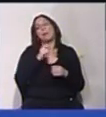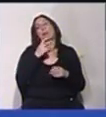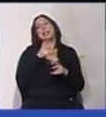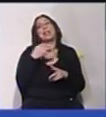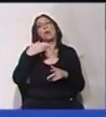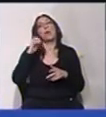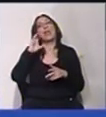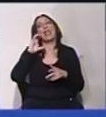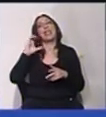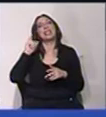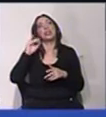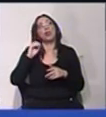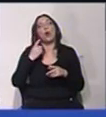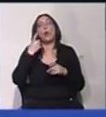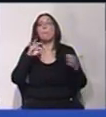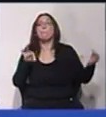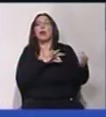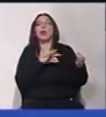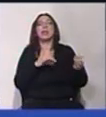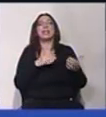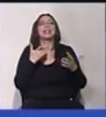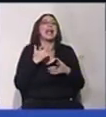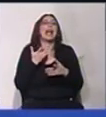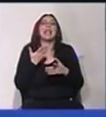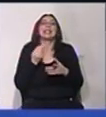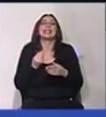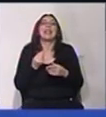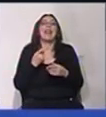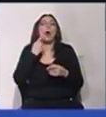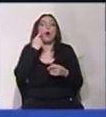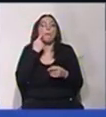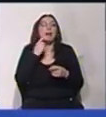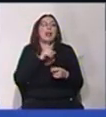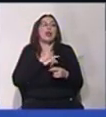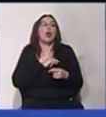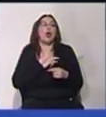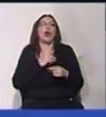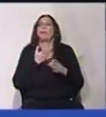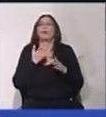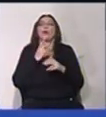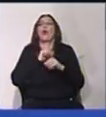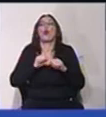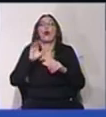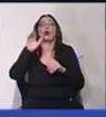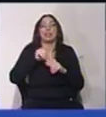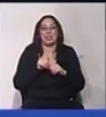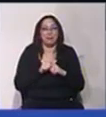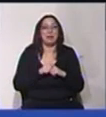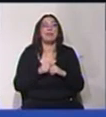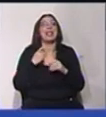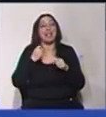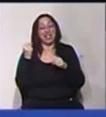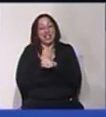Pablo. Un violín que sea hombre, sí, que al dolor y al amor no lo nombre. Bueno, pero en los